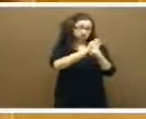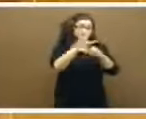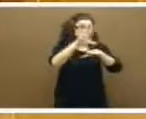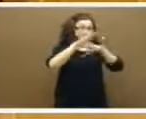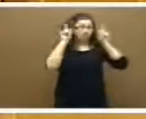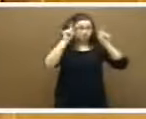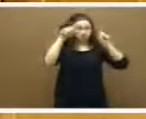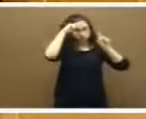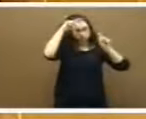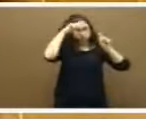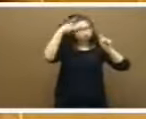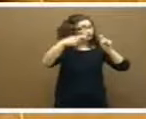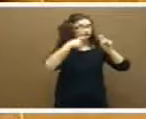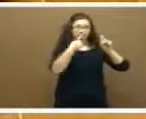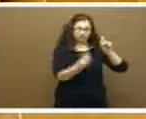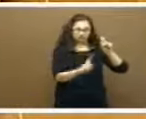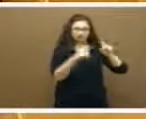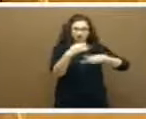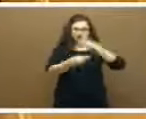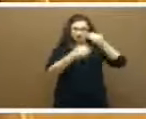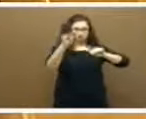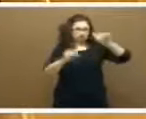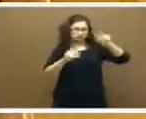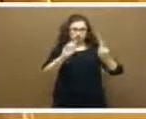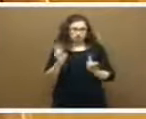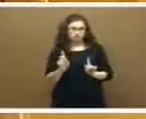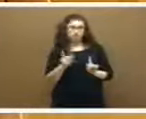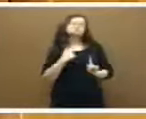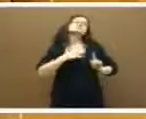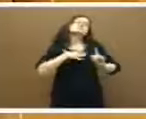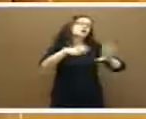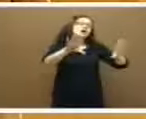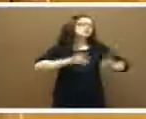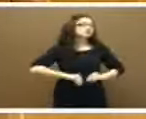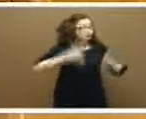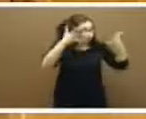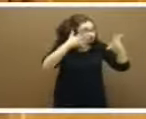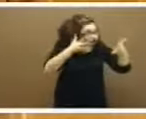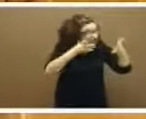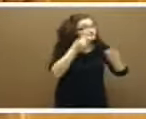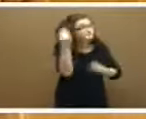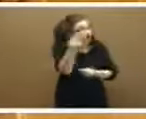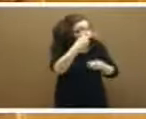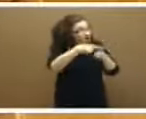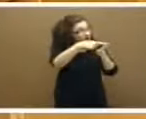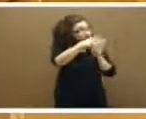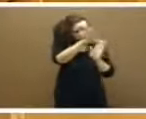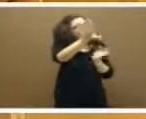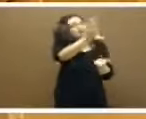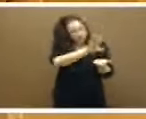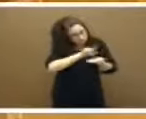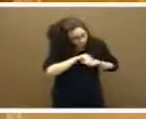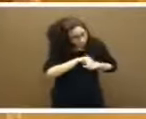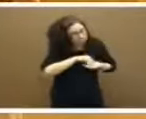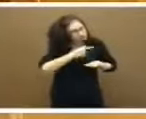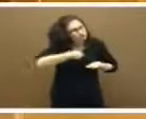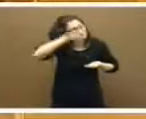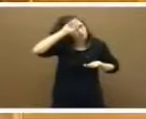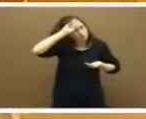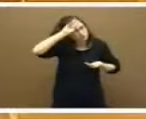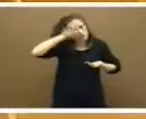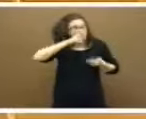de Educación y Cultura, que no creo que sea el caso. Le puedo admitir esas sugerencias y esas mejoras que plantea, pero preocupados por este